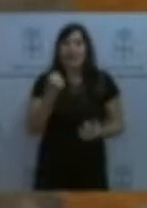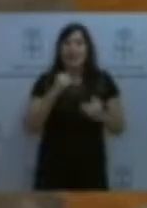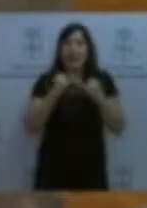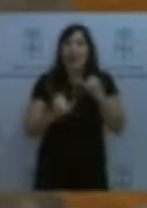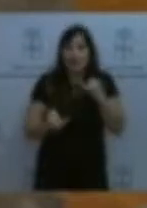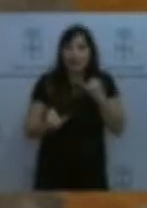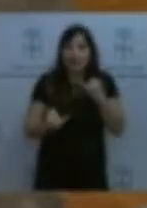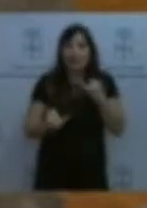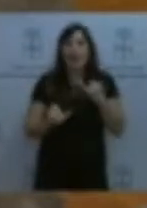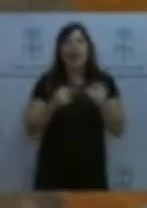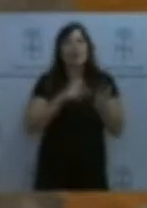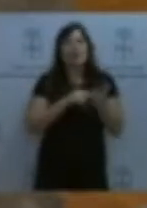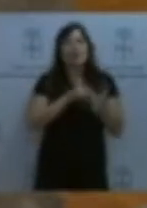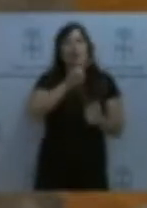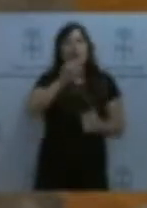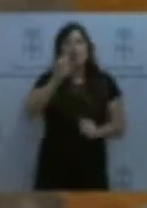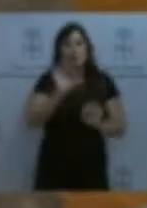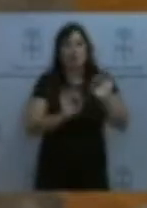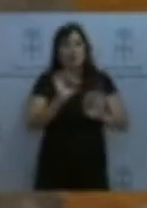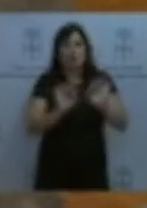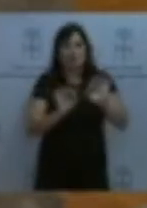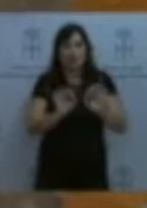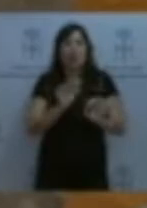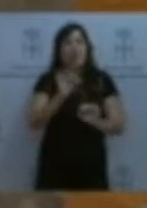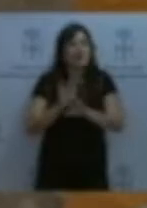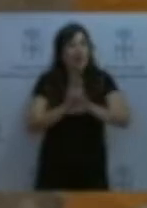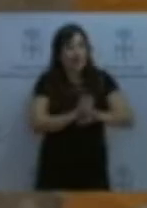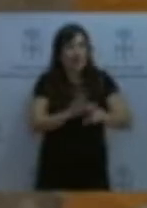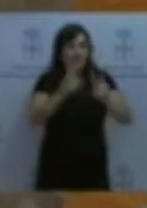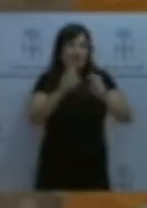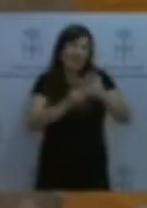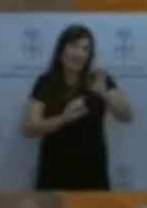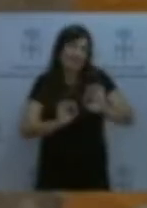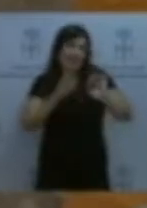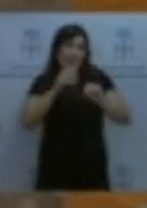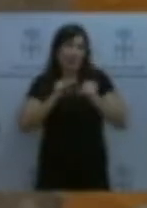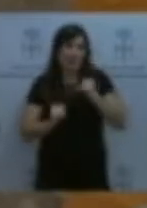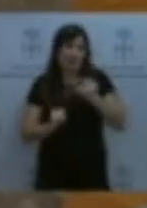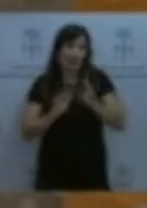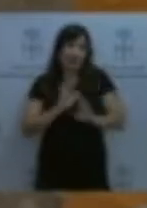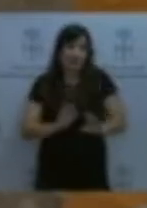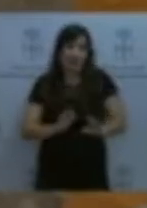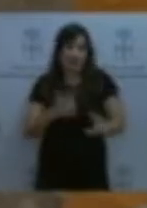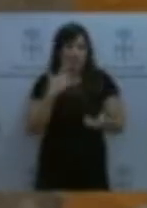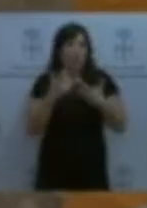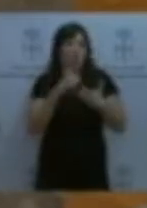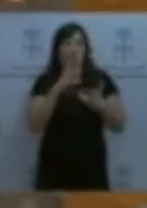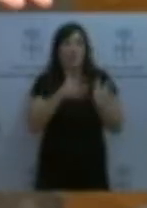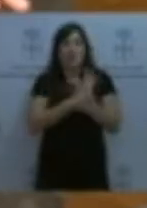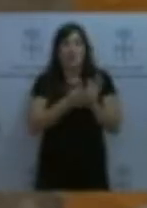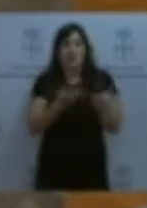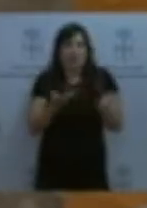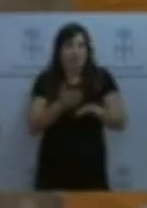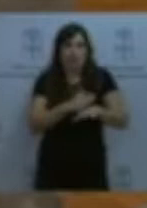especial de electricidad, lo cual no deja de ser llamativo tratándose de un bien esencial. Naturalmente, todo esto tiene